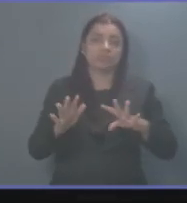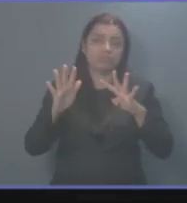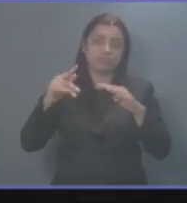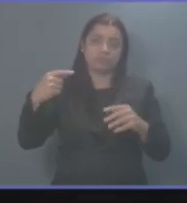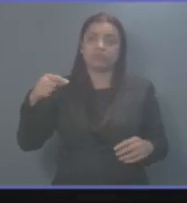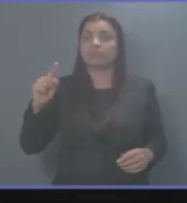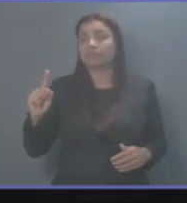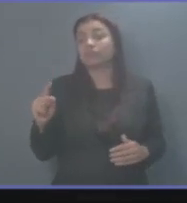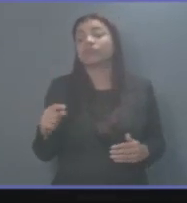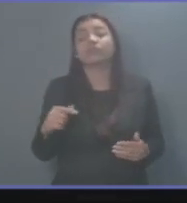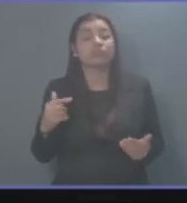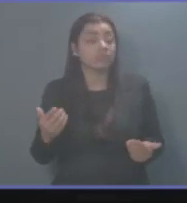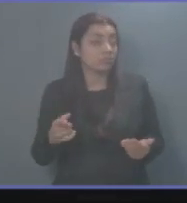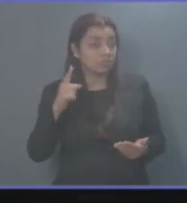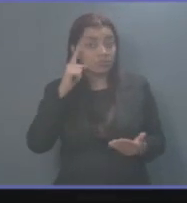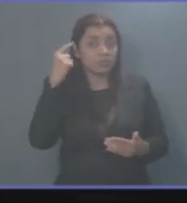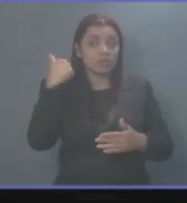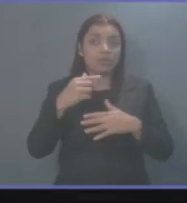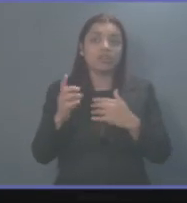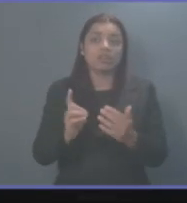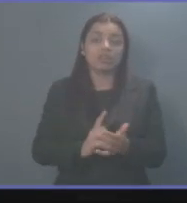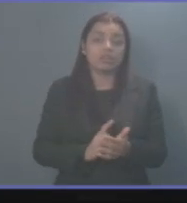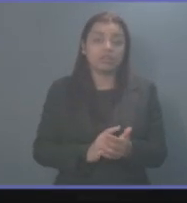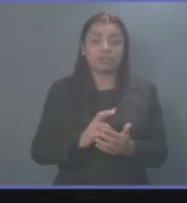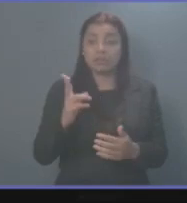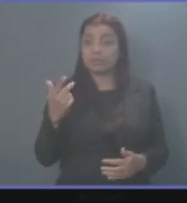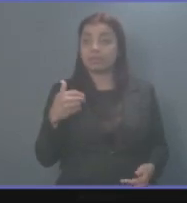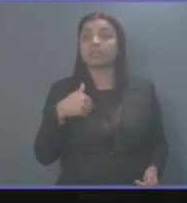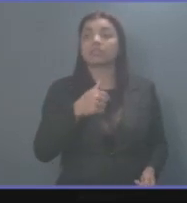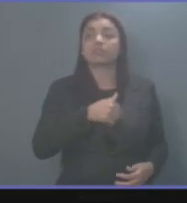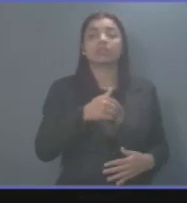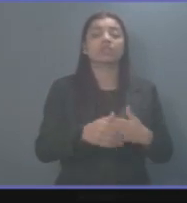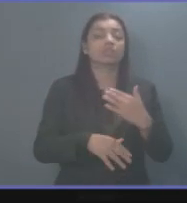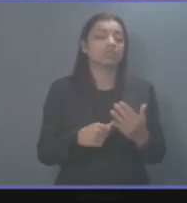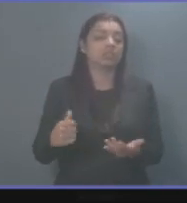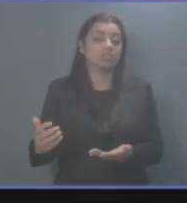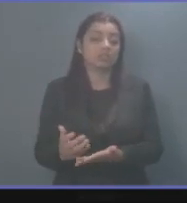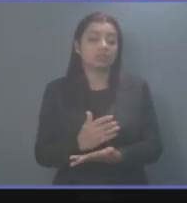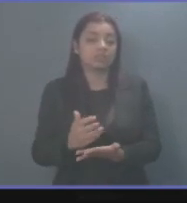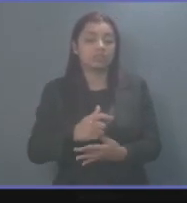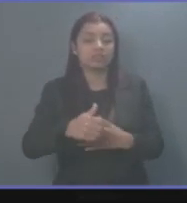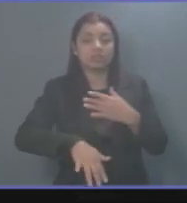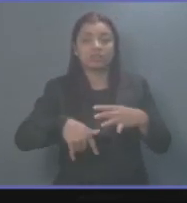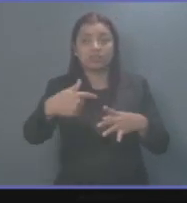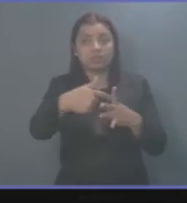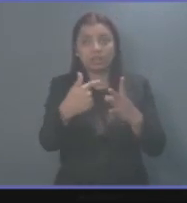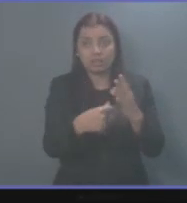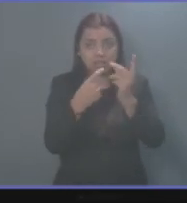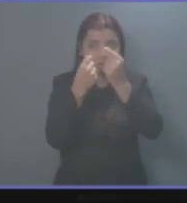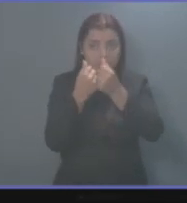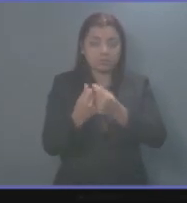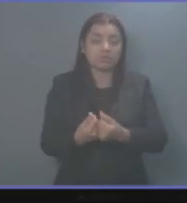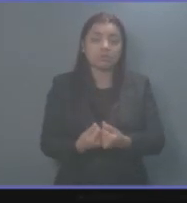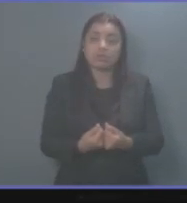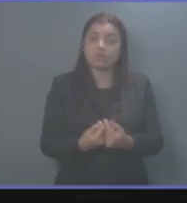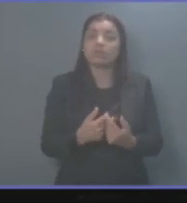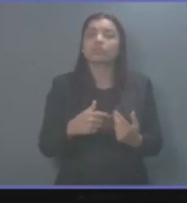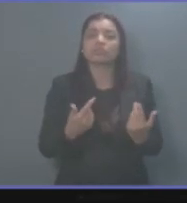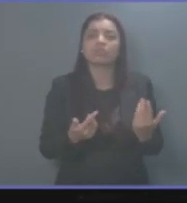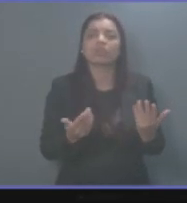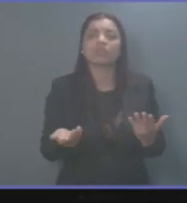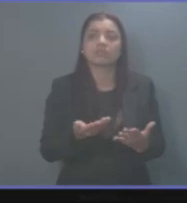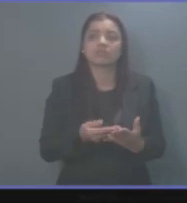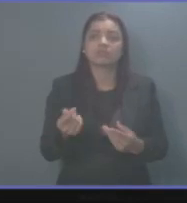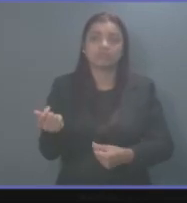1479-11-2019-1, que contiene la iniciativa del viceministro de Hacienda encargado del despacho en el sentido de reforma de la ley de presupuesto para